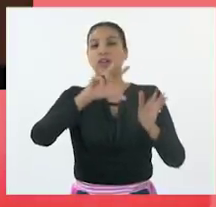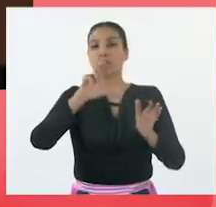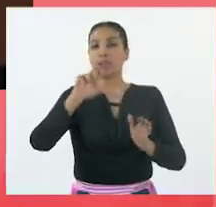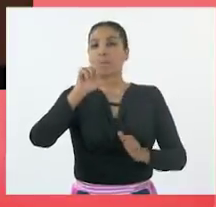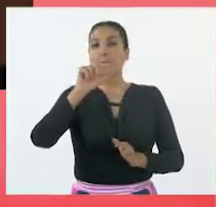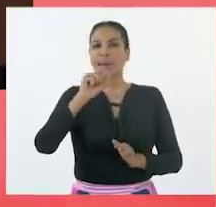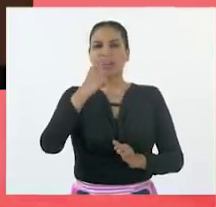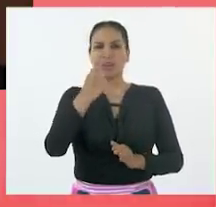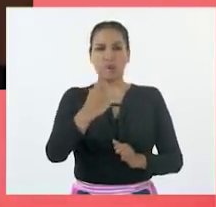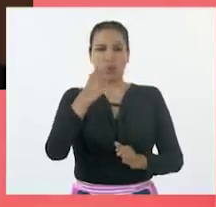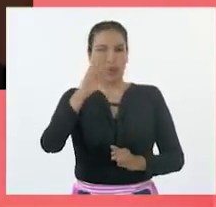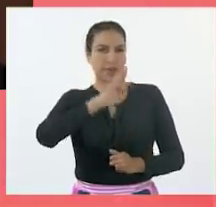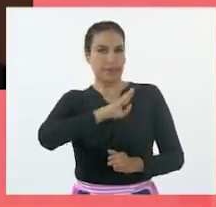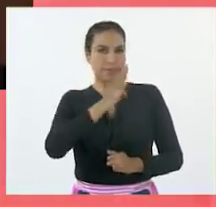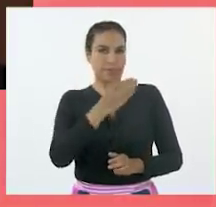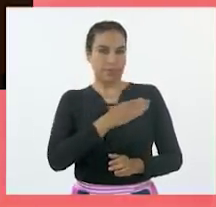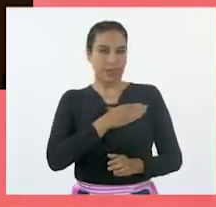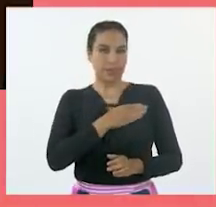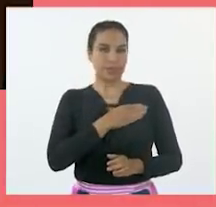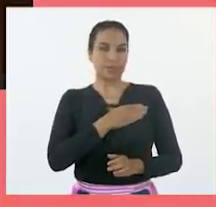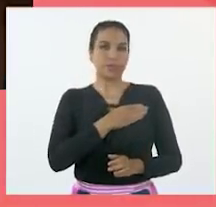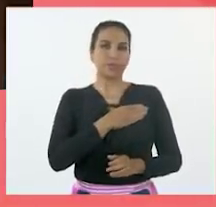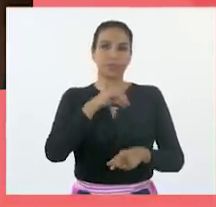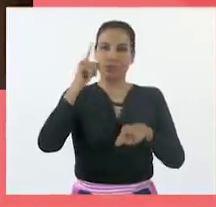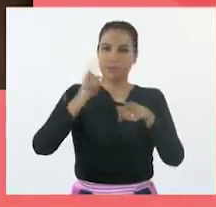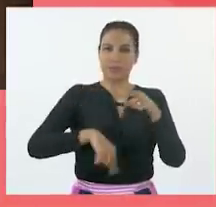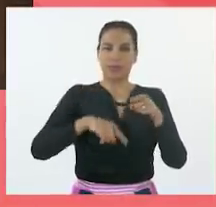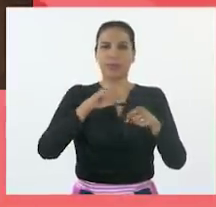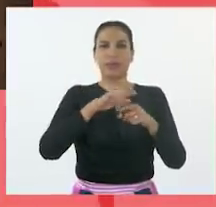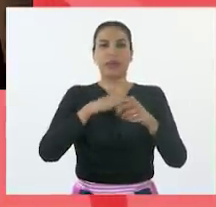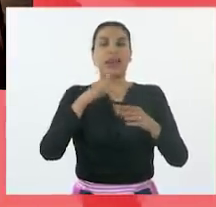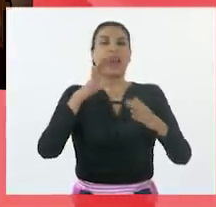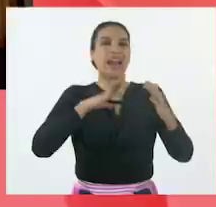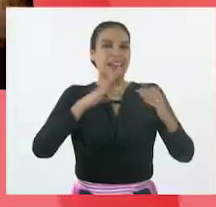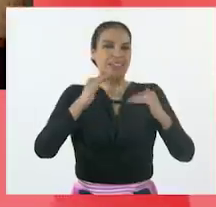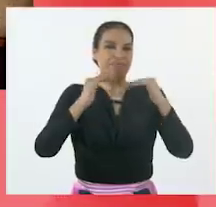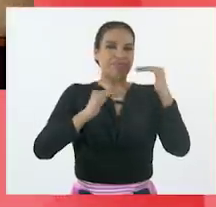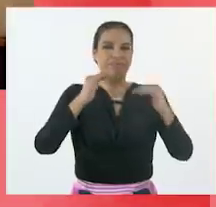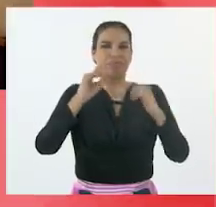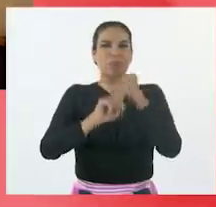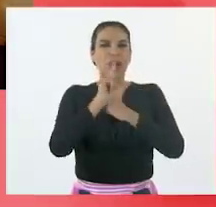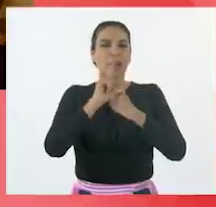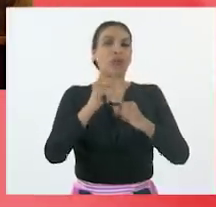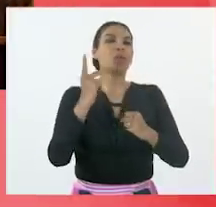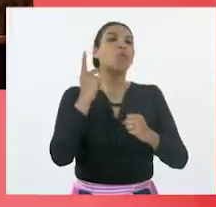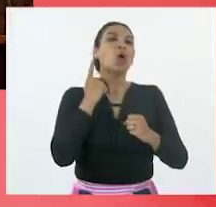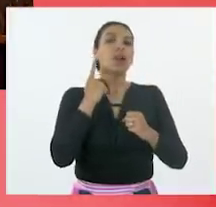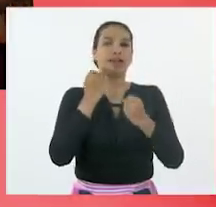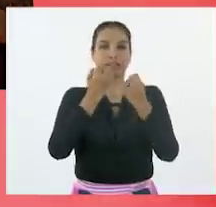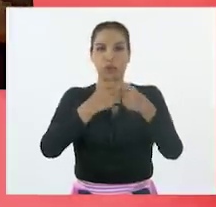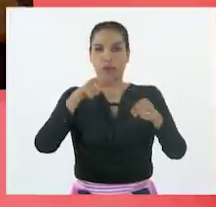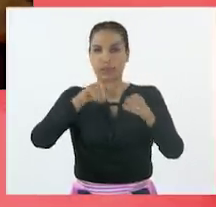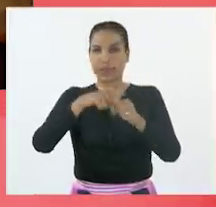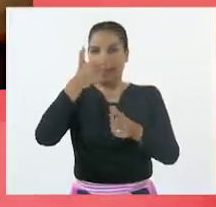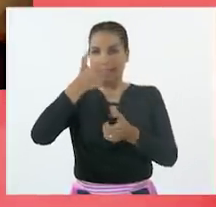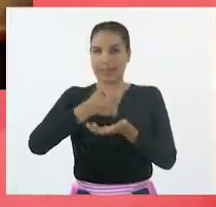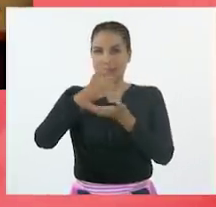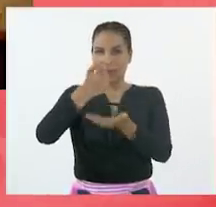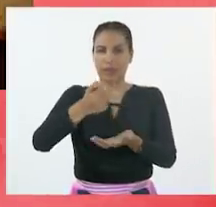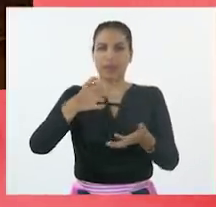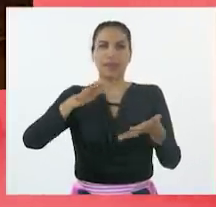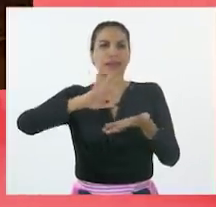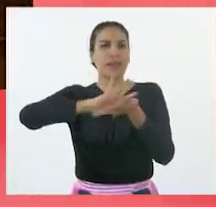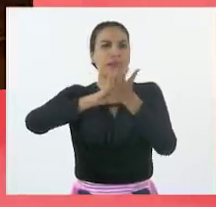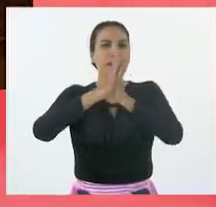1821 respecto de España, la inestabilidad política, social y económica fue la que campeó en